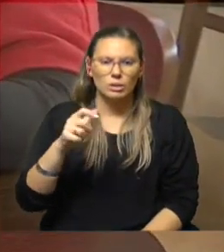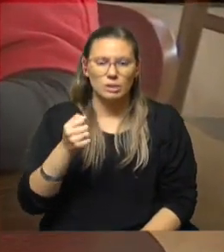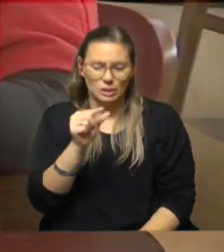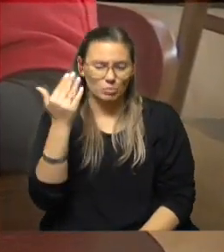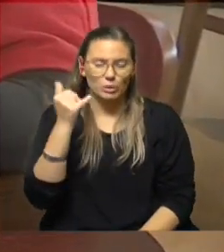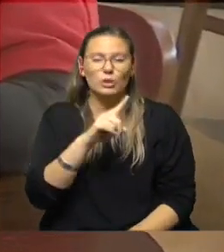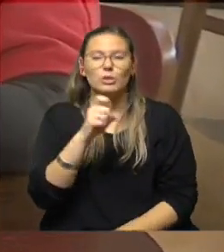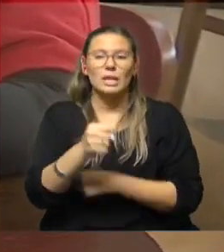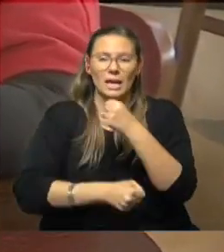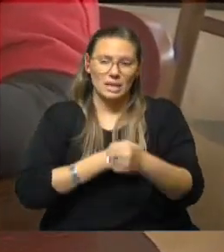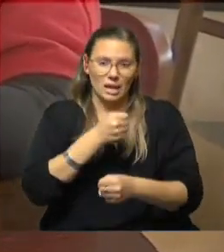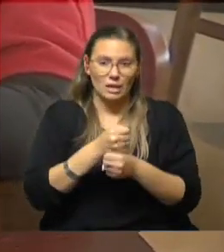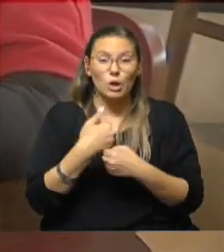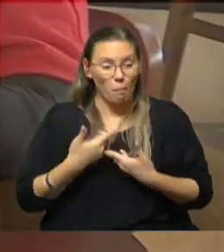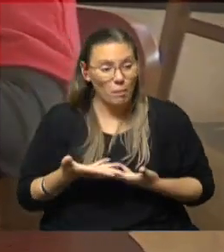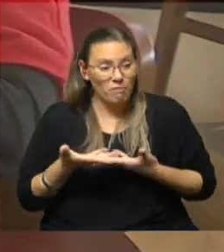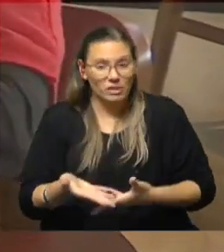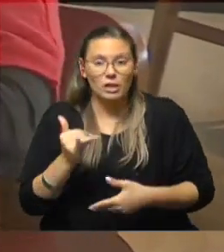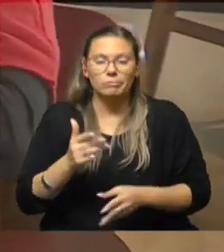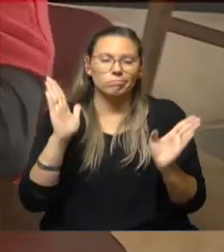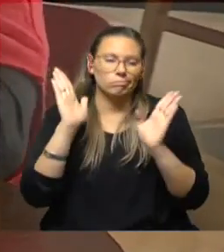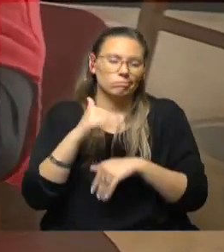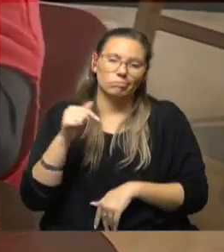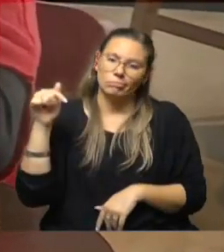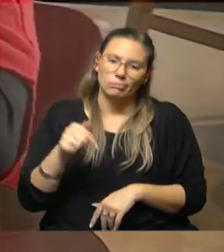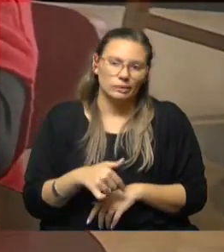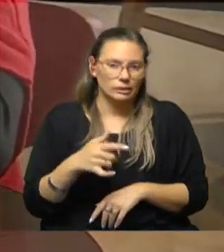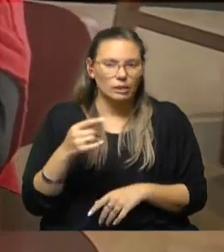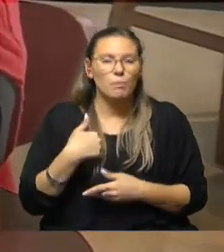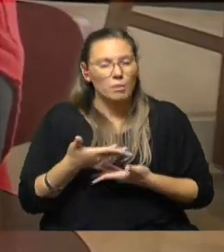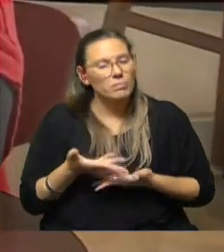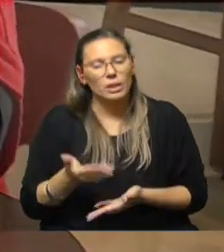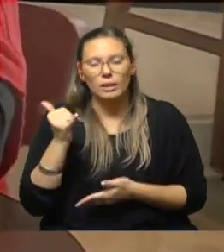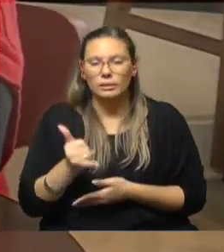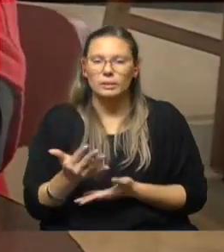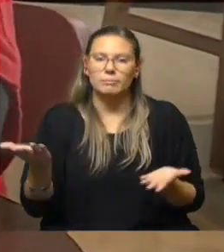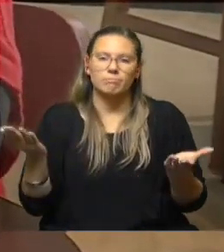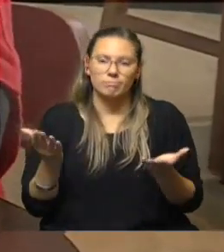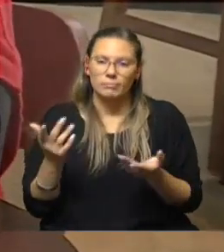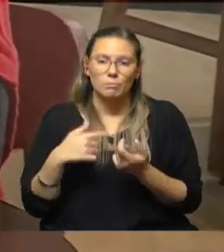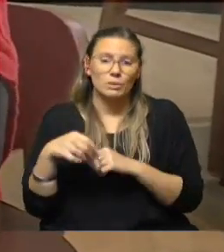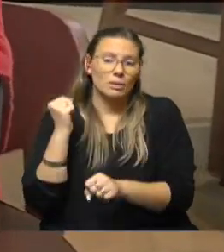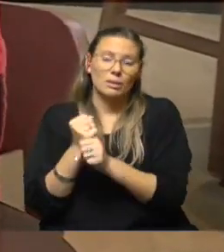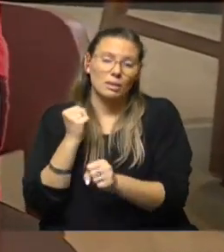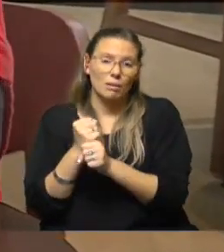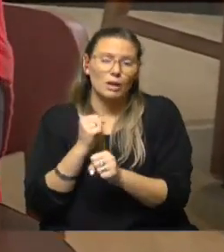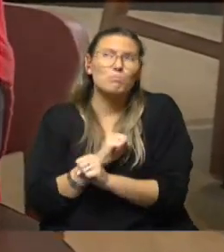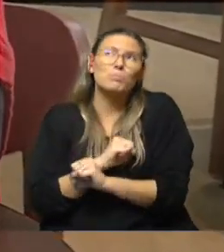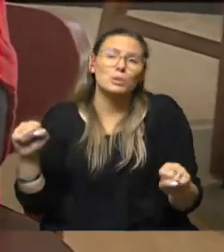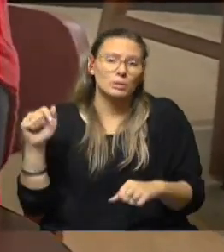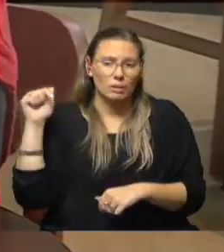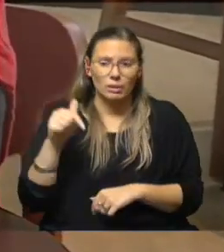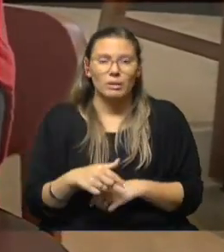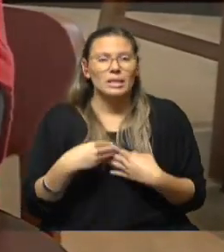los 100 años de China. Me invitaron, no pude venir. Sí, claro que me invitaron. Pero estaba trabajando e imposible venir.